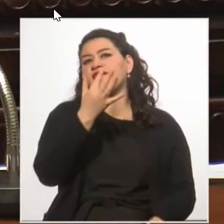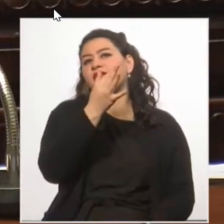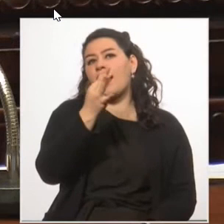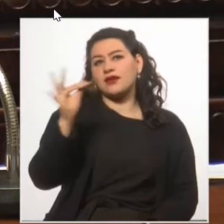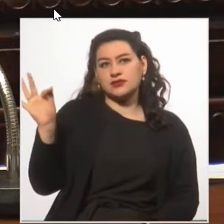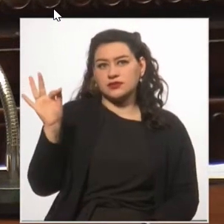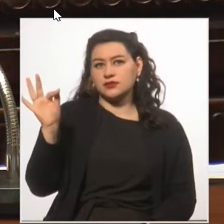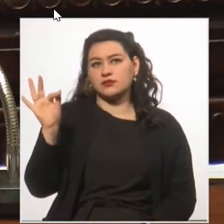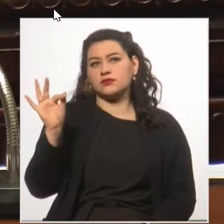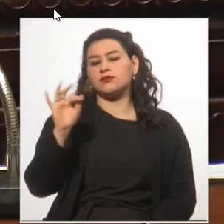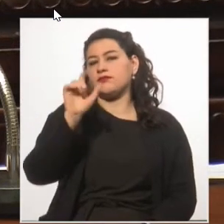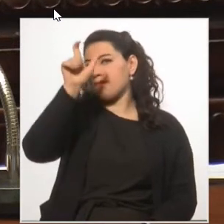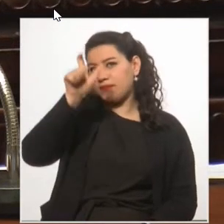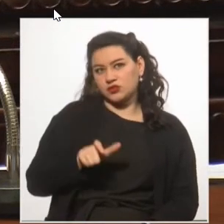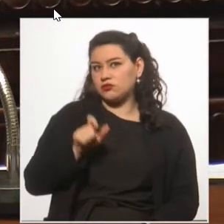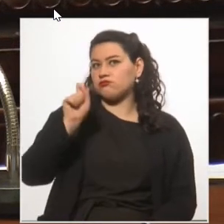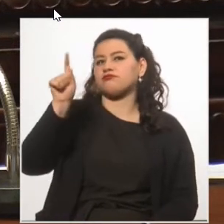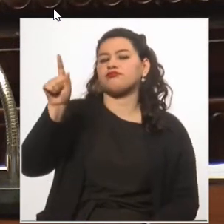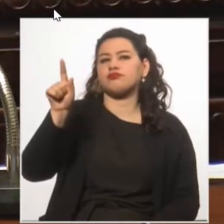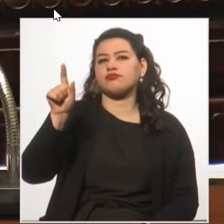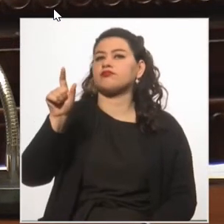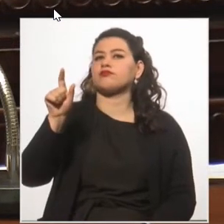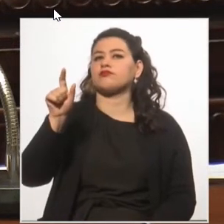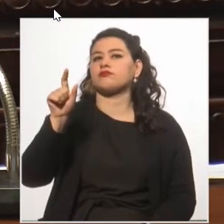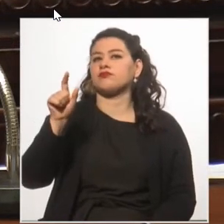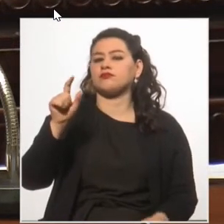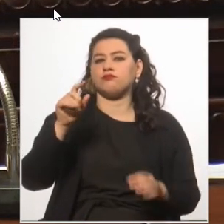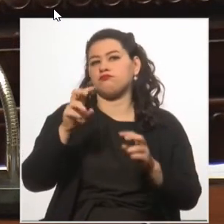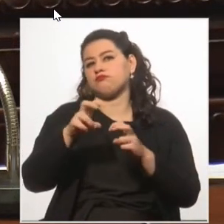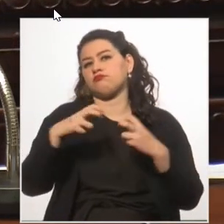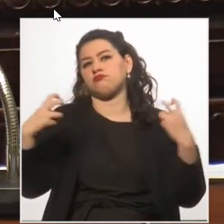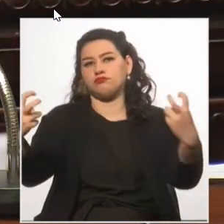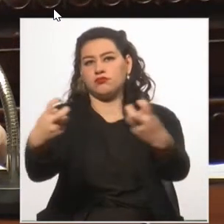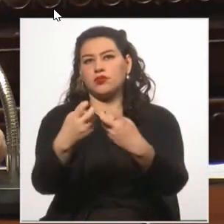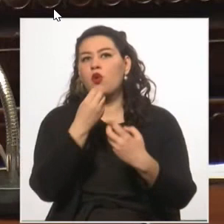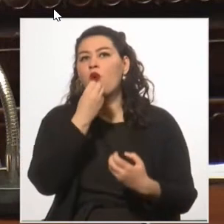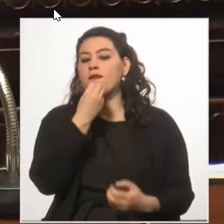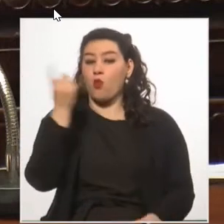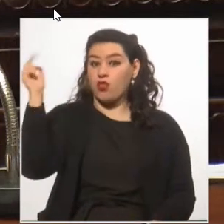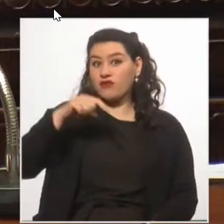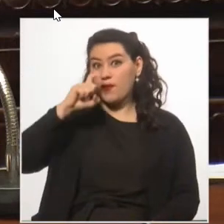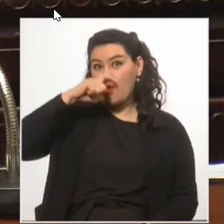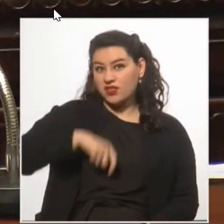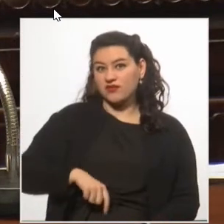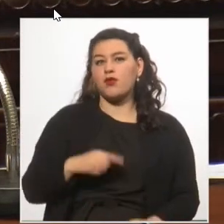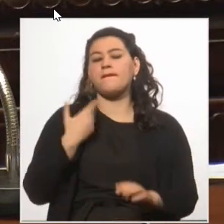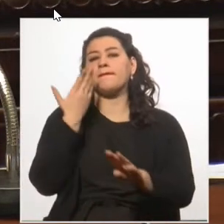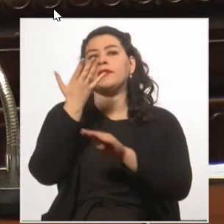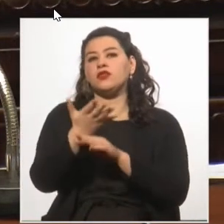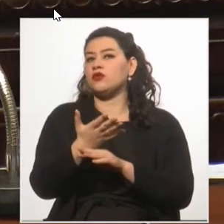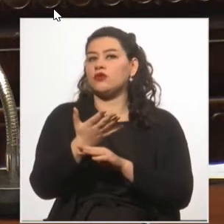el gran Jean Jaurès, en ocasión del banquete que se le diera a su paso por Montevideo,